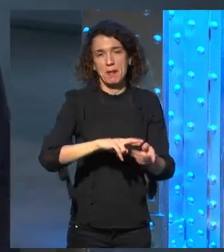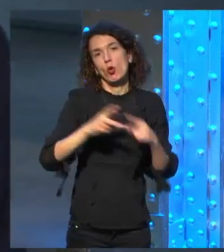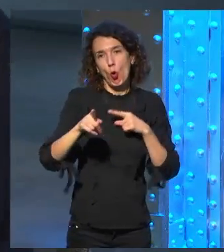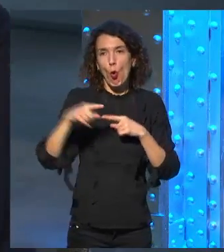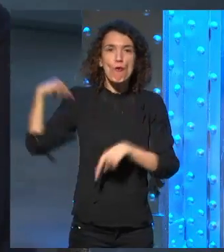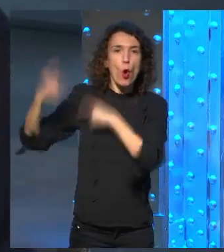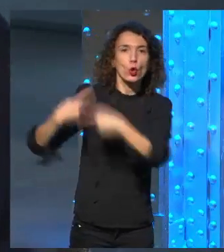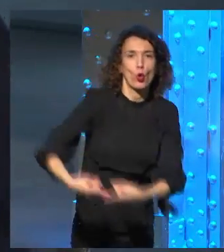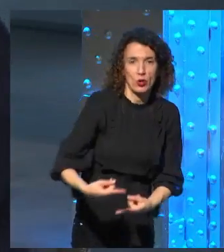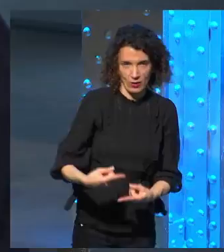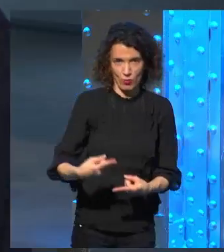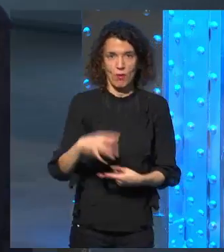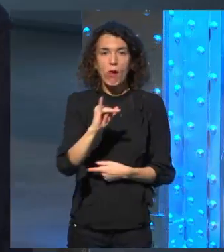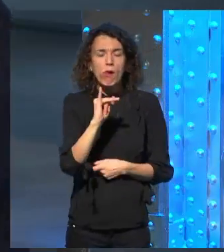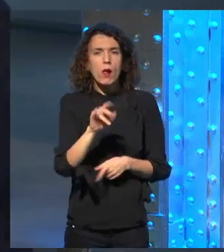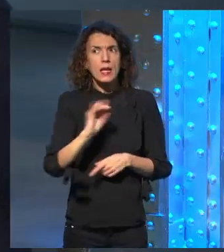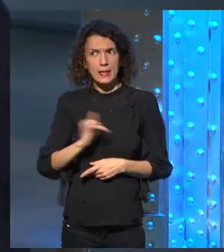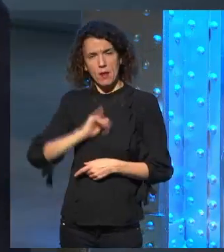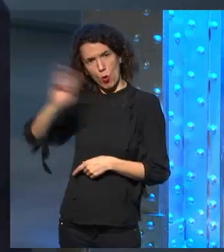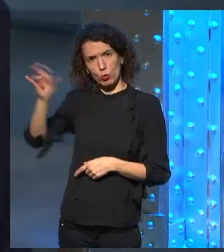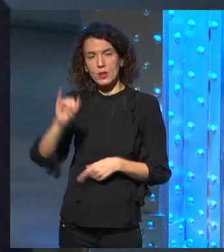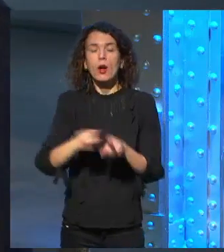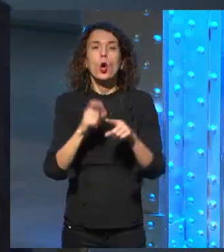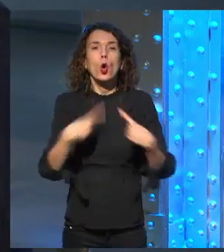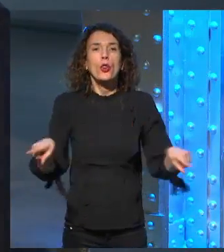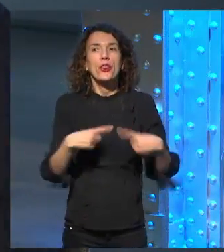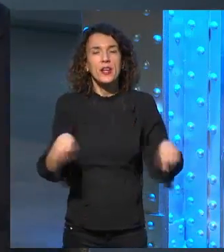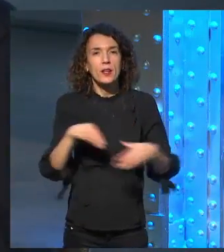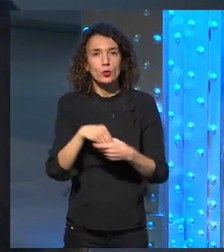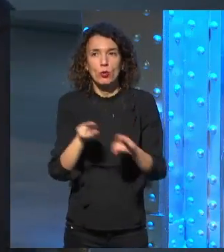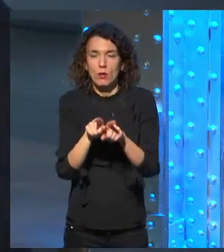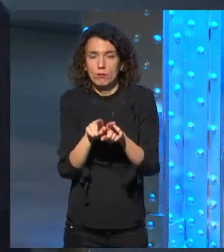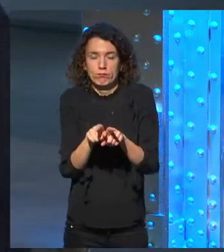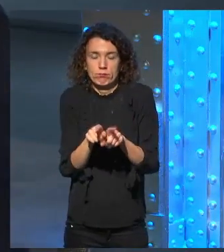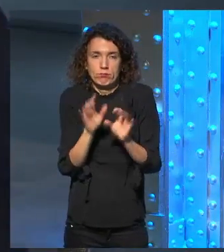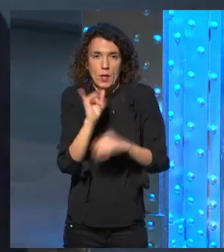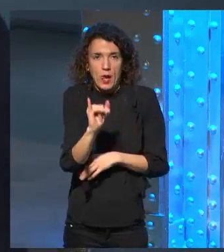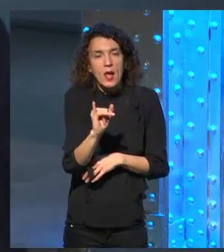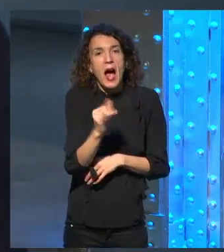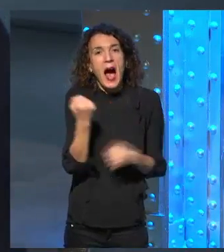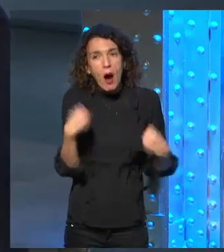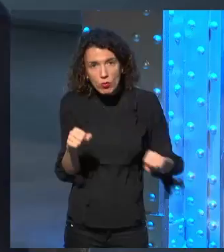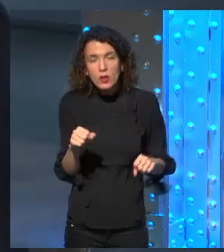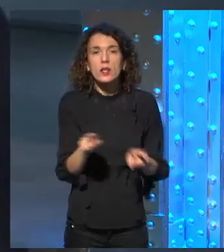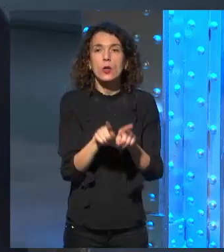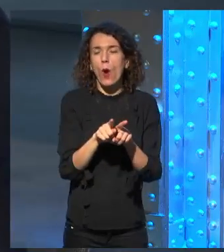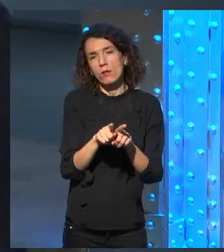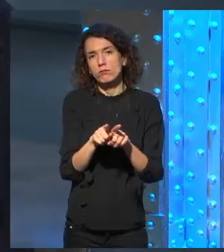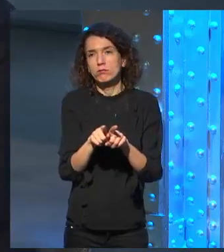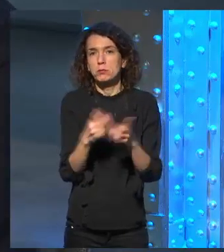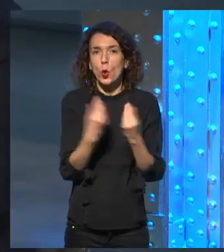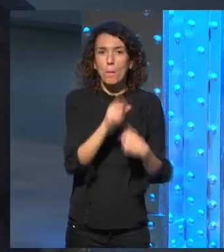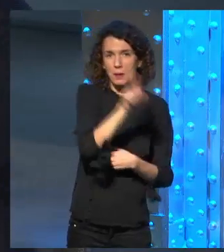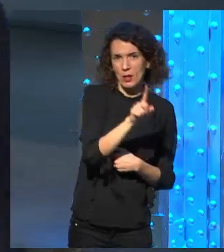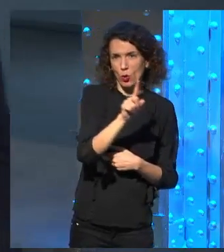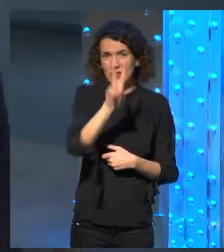Yo creo que desde el principio, o sea, las señas de identidad, en este concierto en particular, Bartók no las pierde, incluso aunque no tenga tanto que ver ni con el